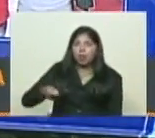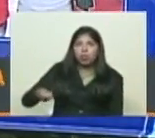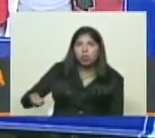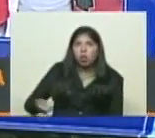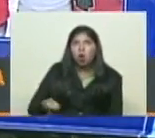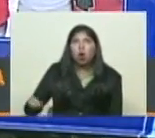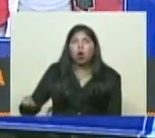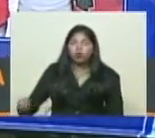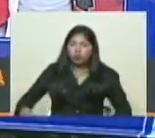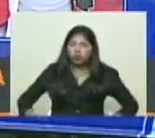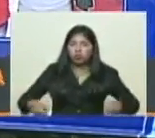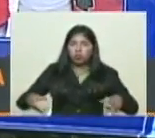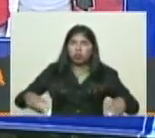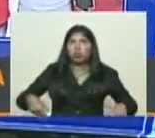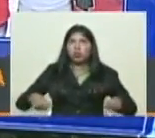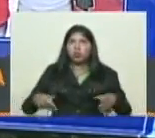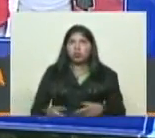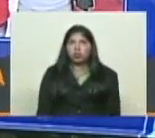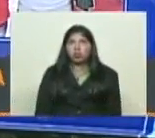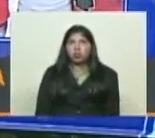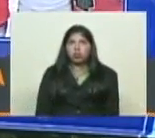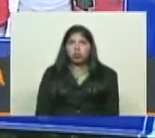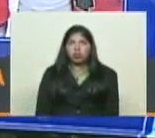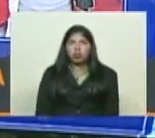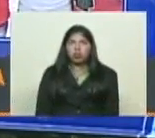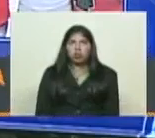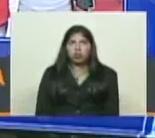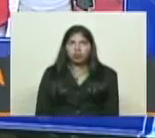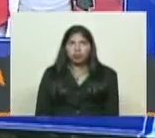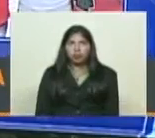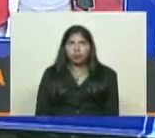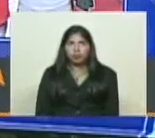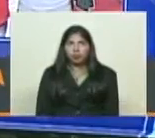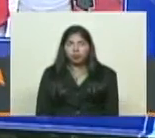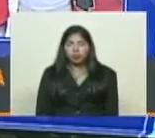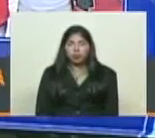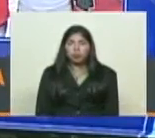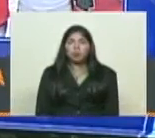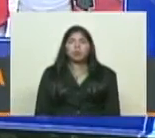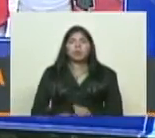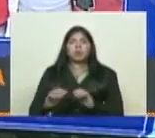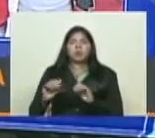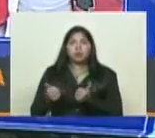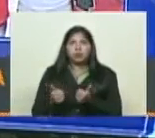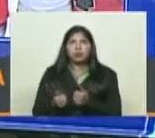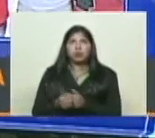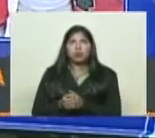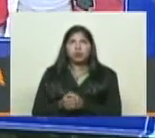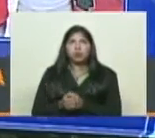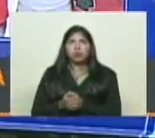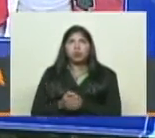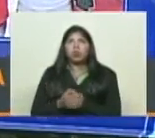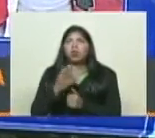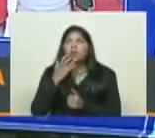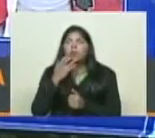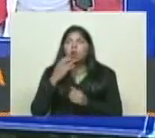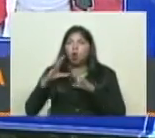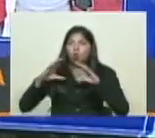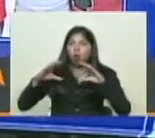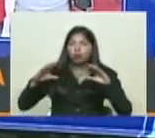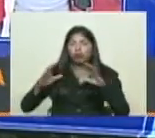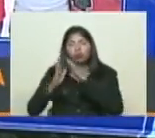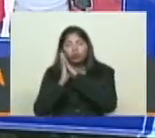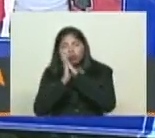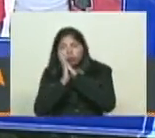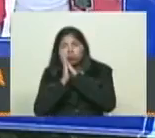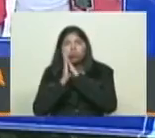comenzado a responder, desde la más básica, pero no por ella menos importante: el colchón donde duerme el niño, donde duerme el